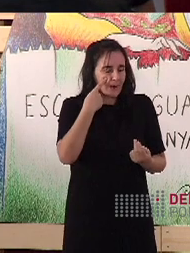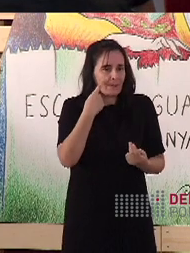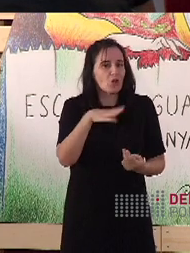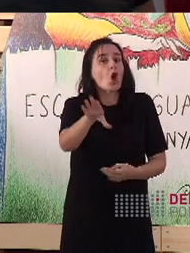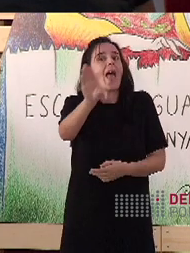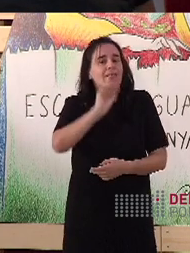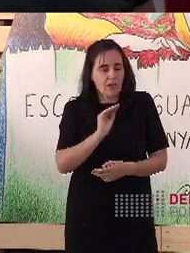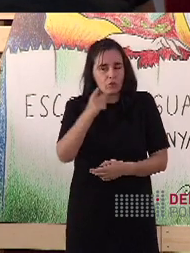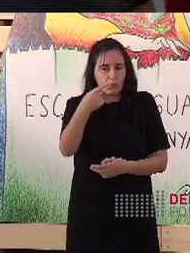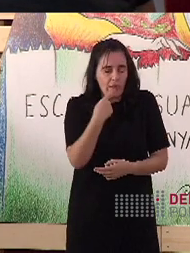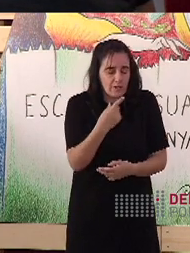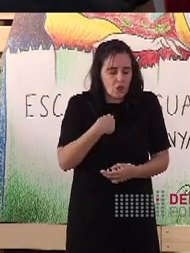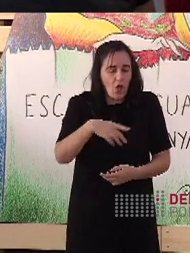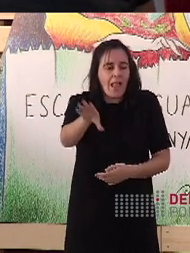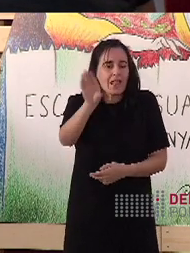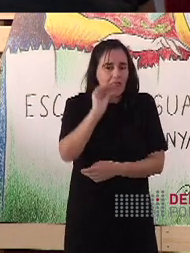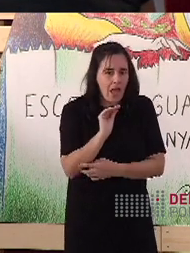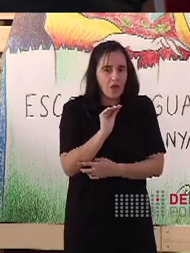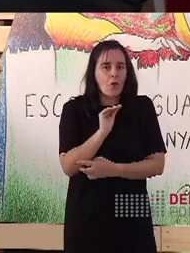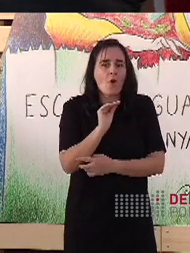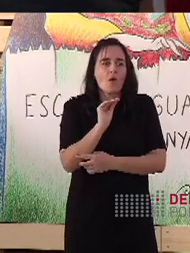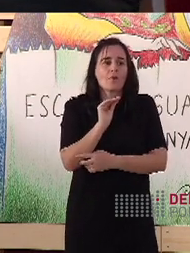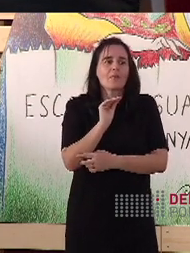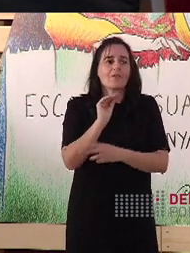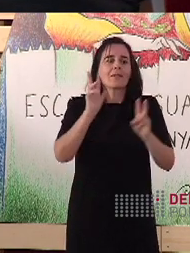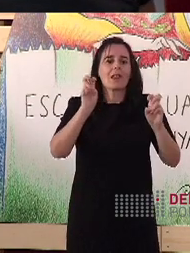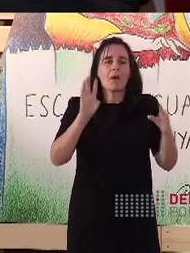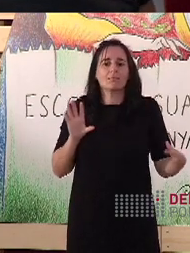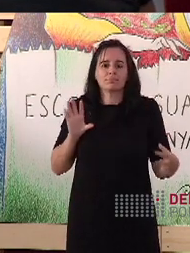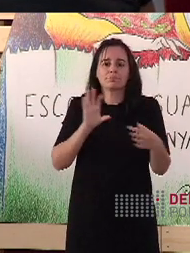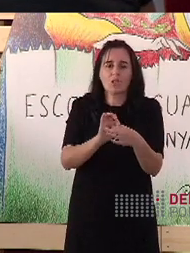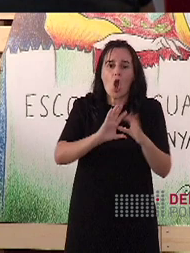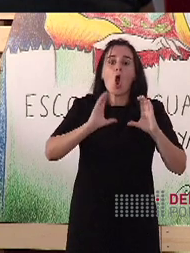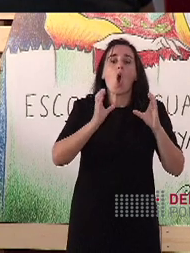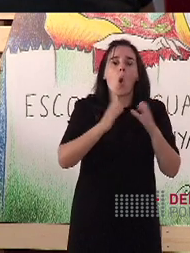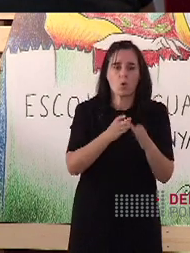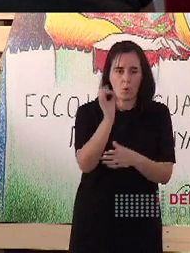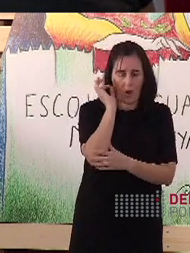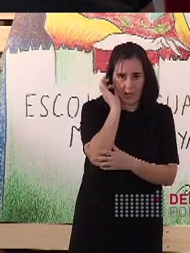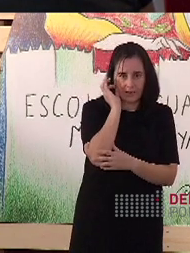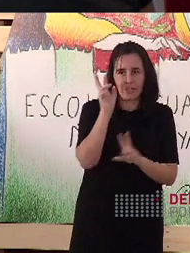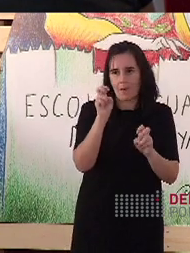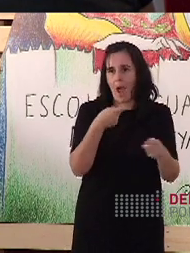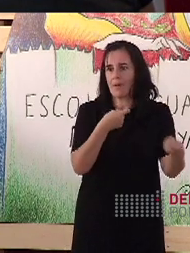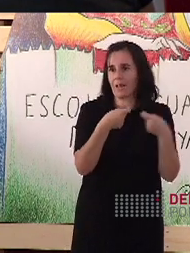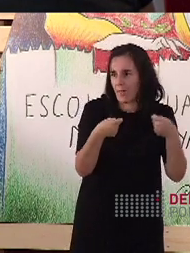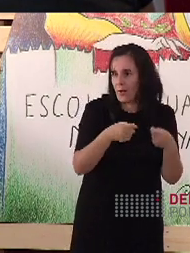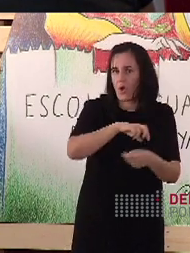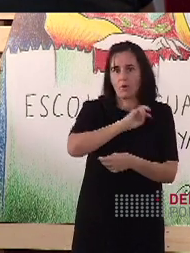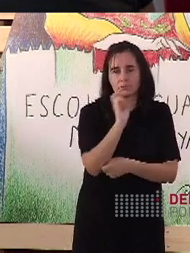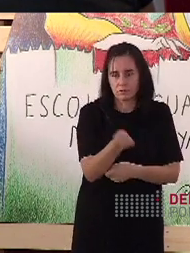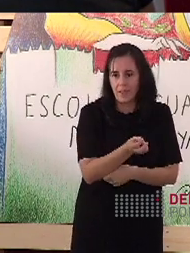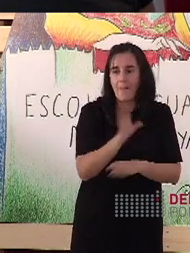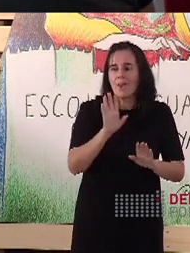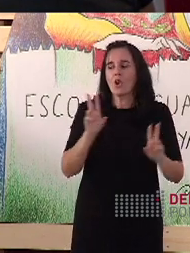con relación a aquellas cuestiones que afectan al conjunto de las mujeres, ¿vale? La mercantilización, etcétera. Pero en lo que tiene que